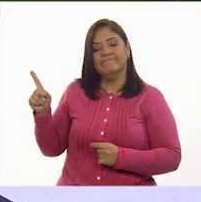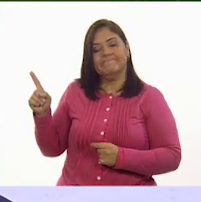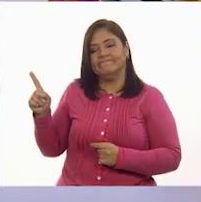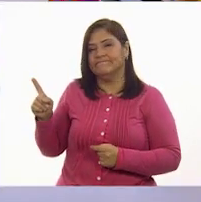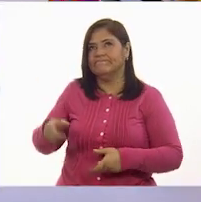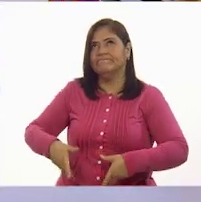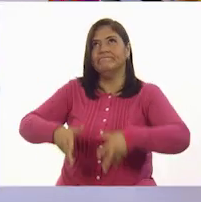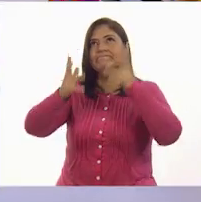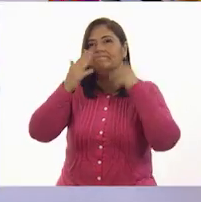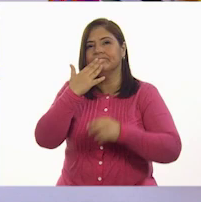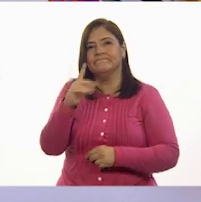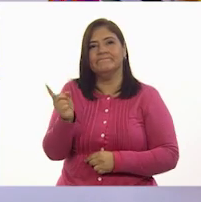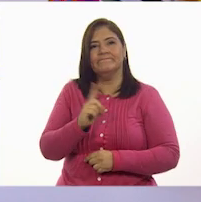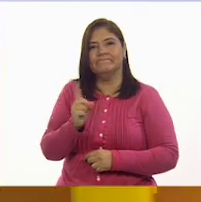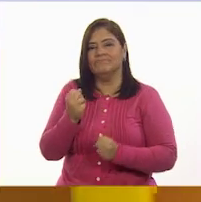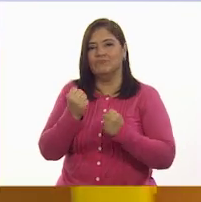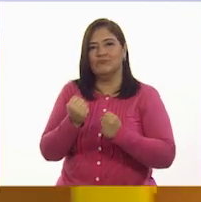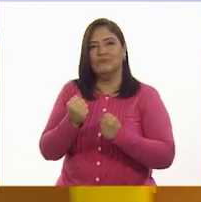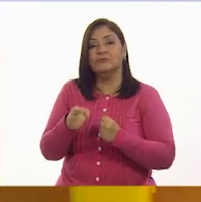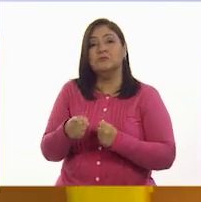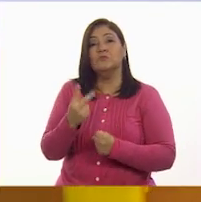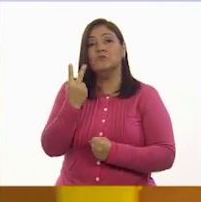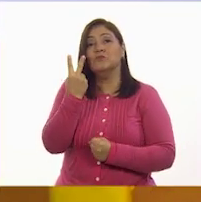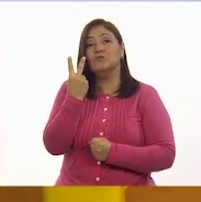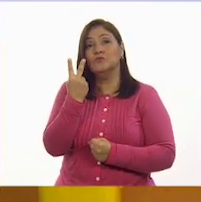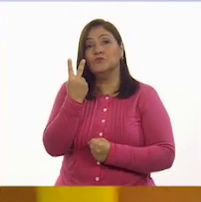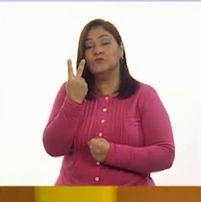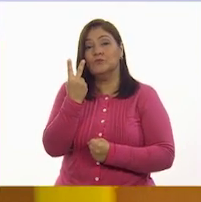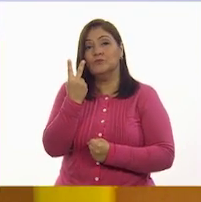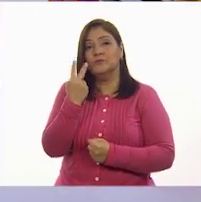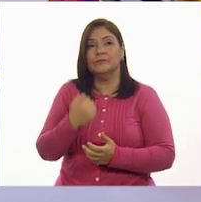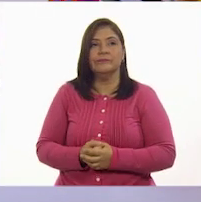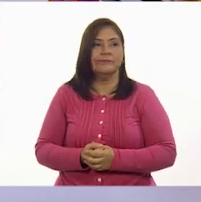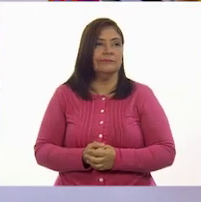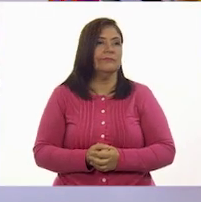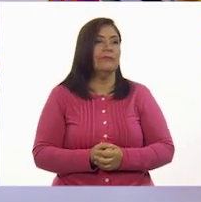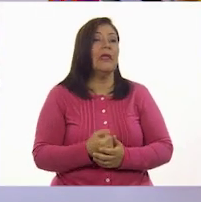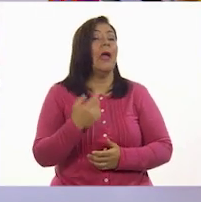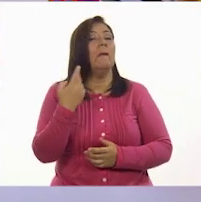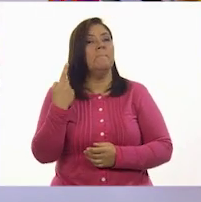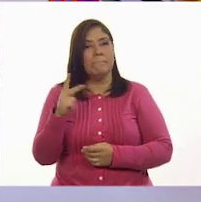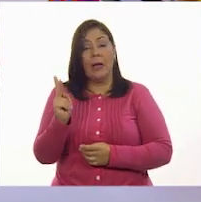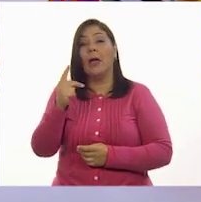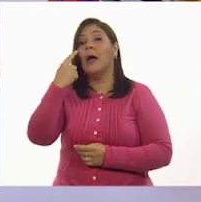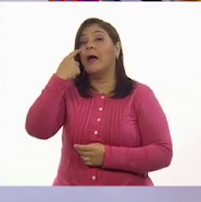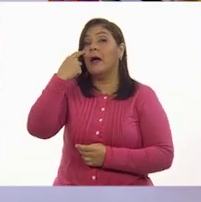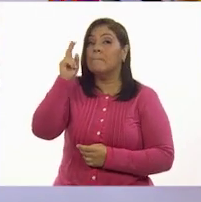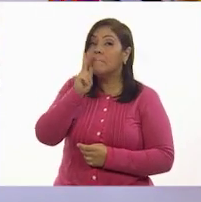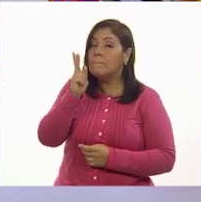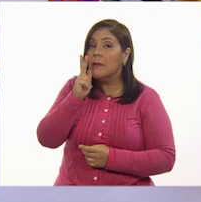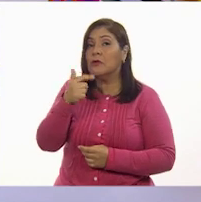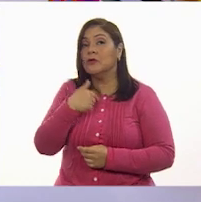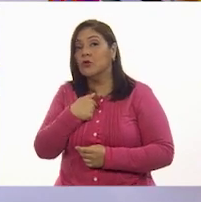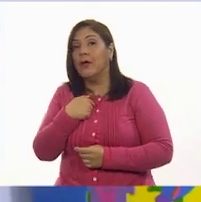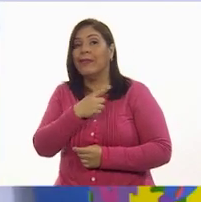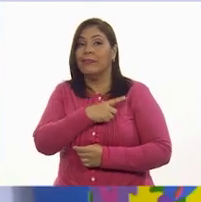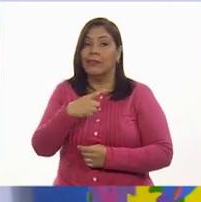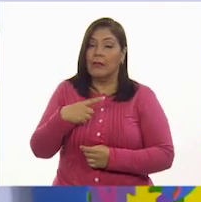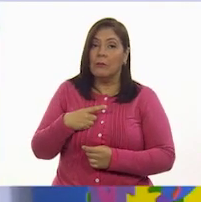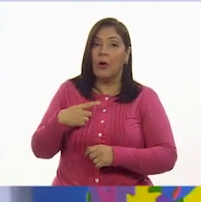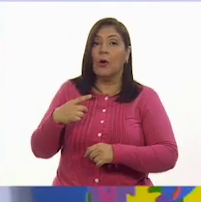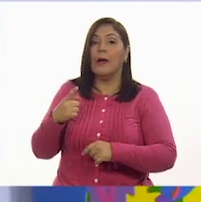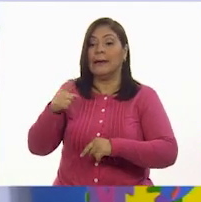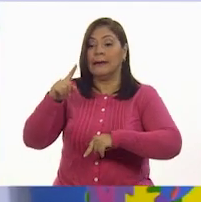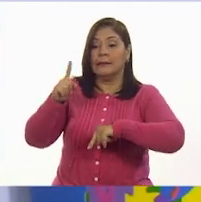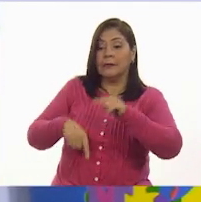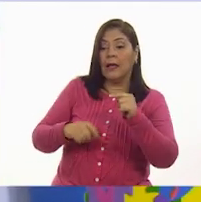fue lo suficientemente fuerte porque me salió solamente dos. Dos. Pero vamos a checar si ahora tengo que quitar o poner. Vamos a